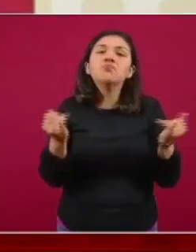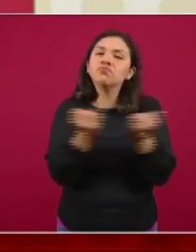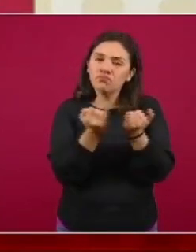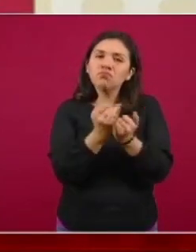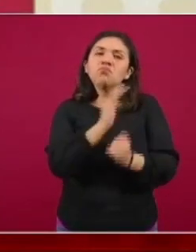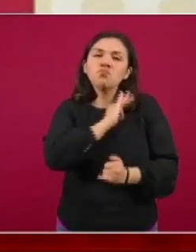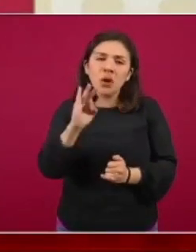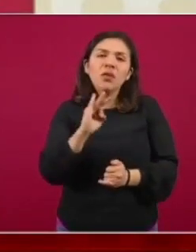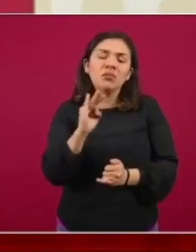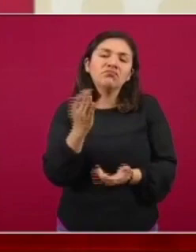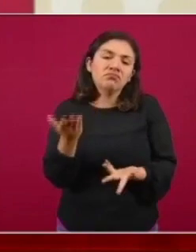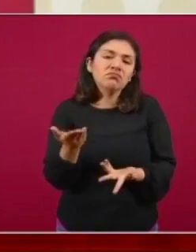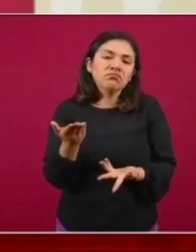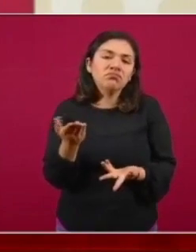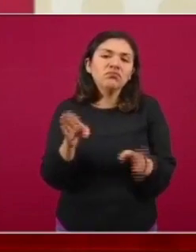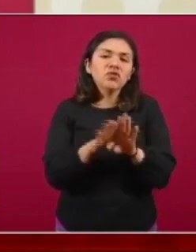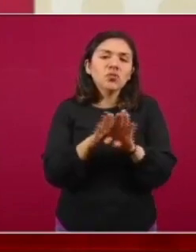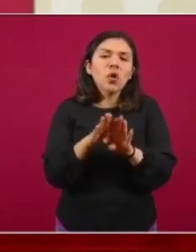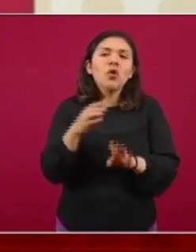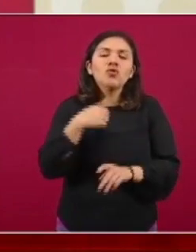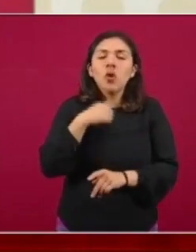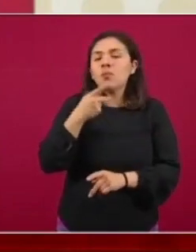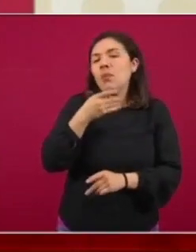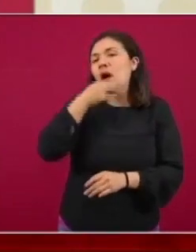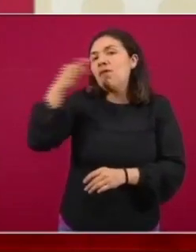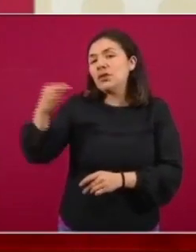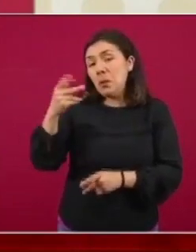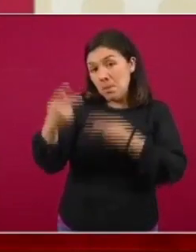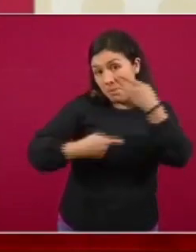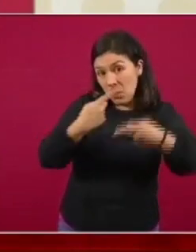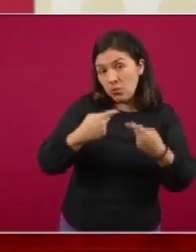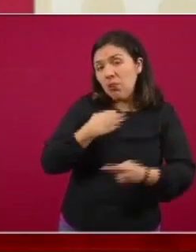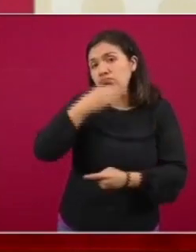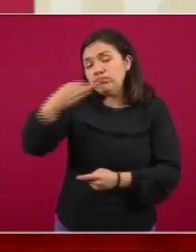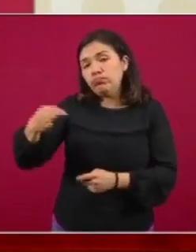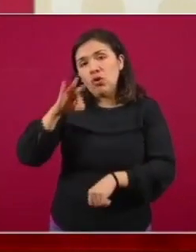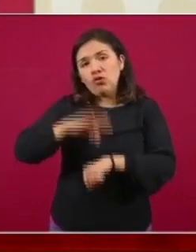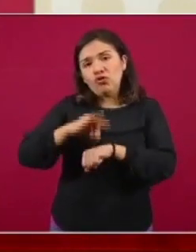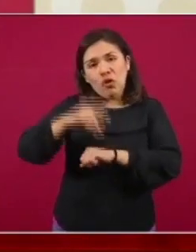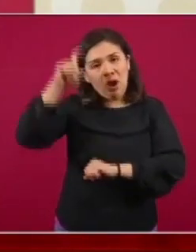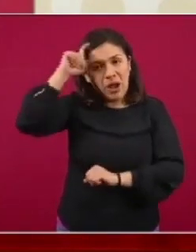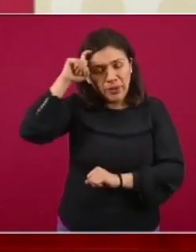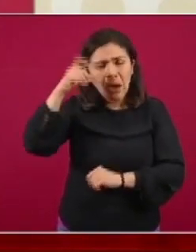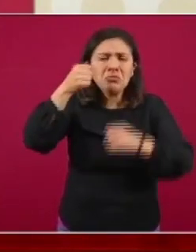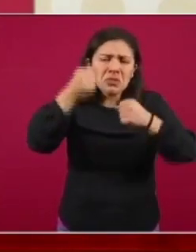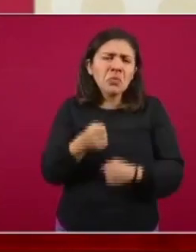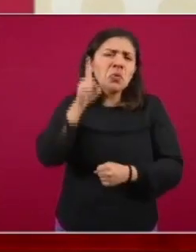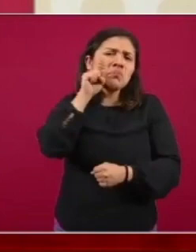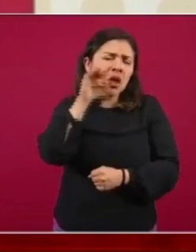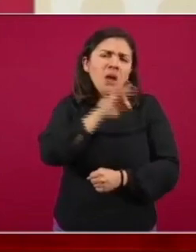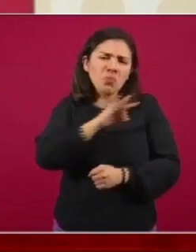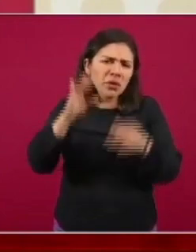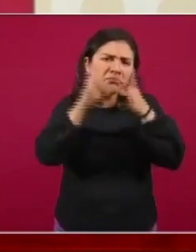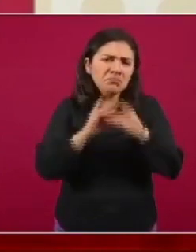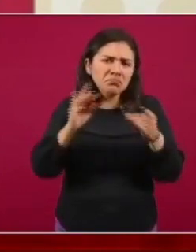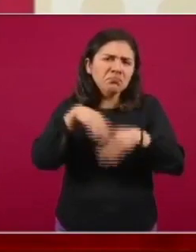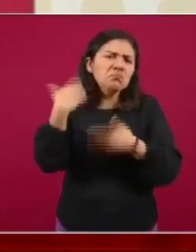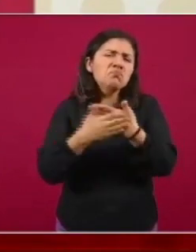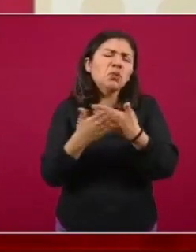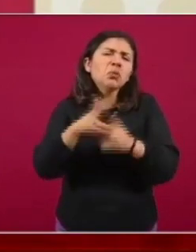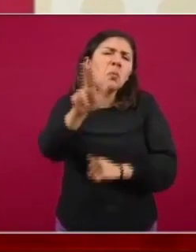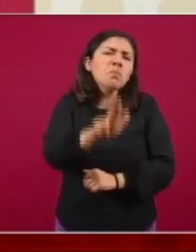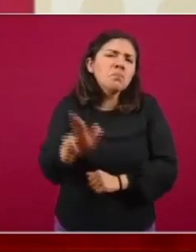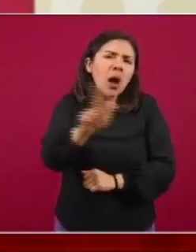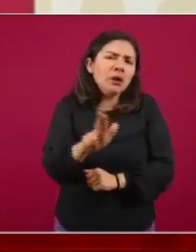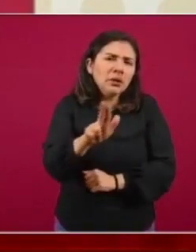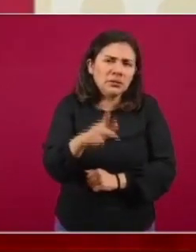eso, pediré mucho, comunicaré la pregunta al doctor López-Gatell y seguramente él mañana puede expandir y seguramente el martes,